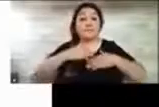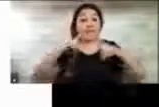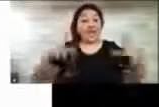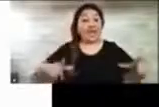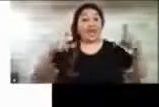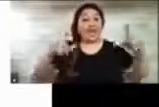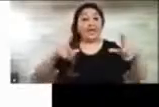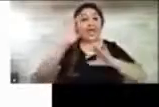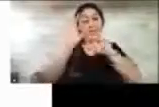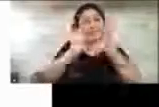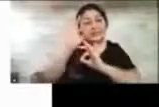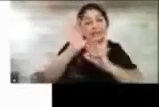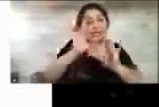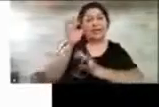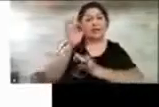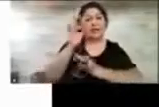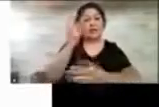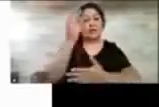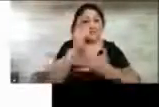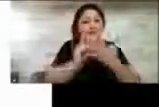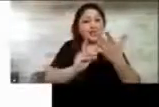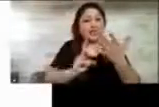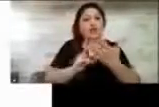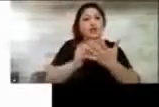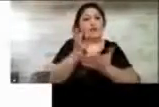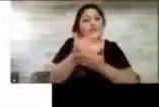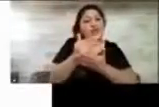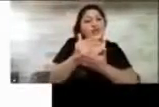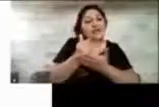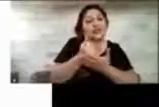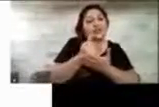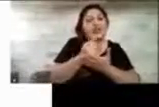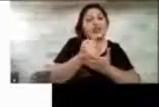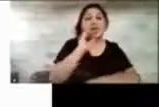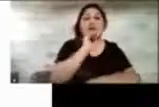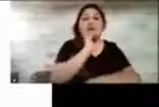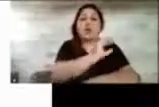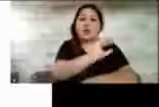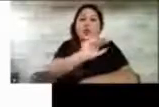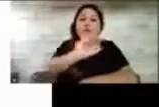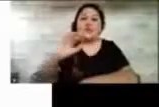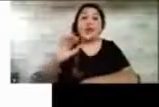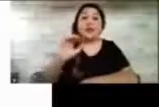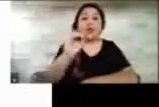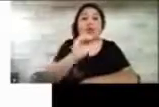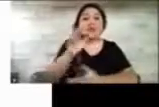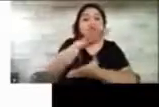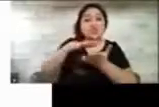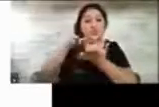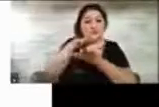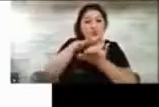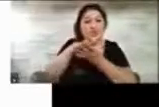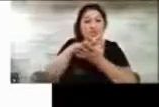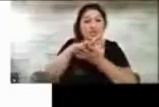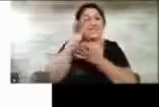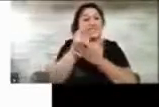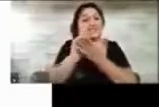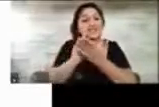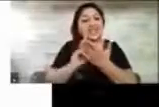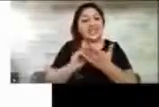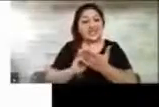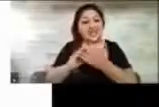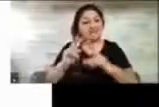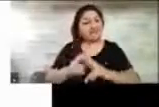arquitectos, diseñadores, planificadores urbanos que puedan diseñar y planificar el espacio público, diseñar infraestructura y prototipos